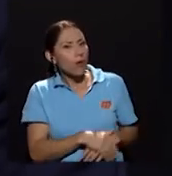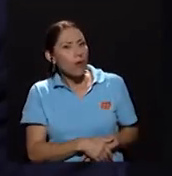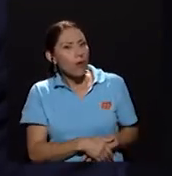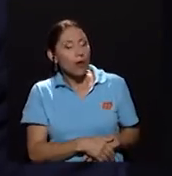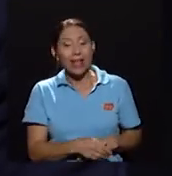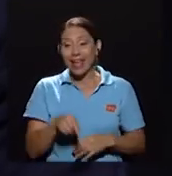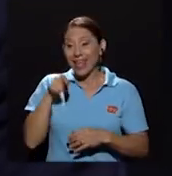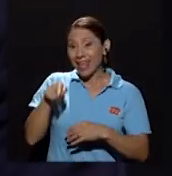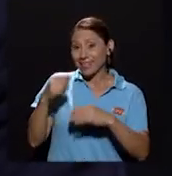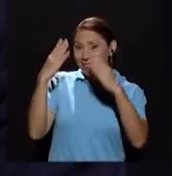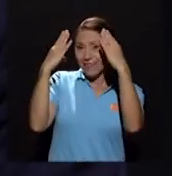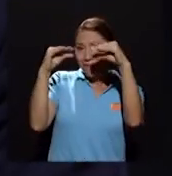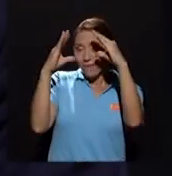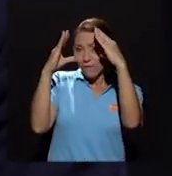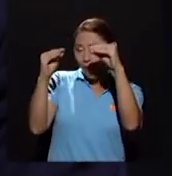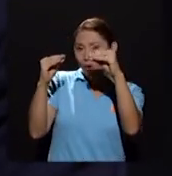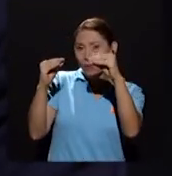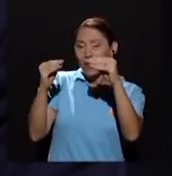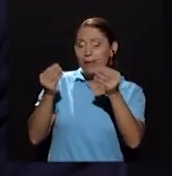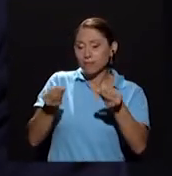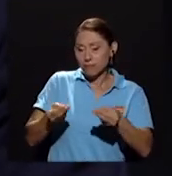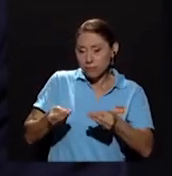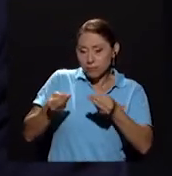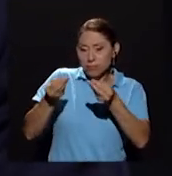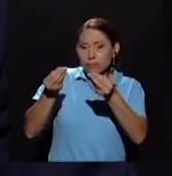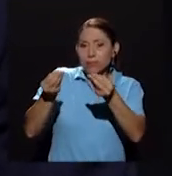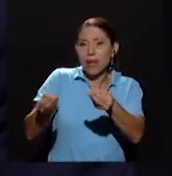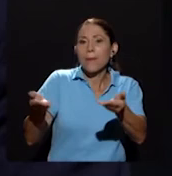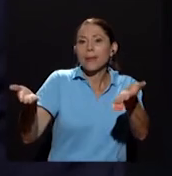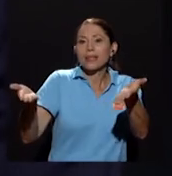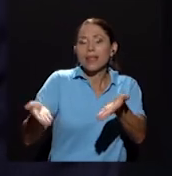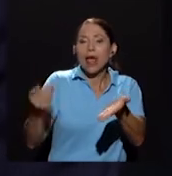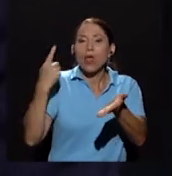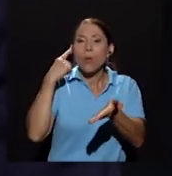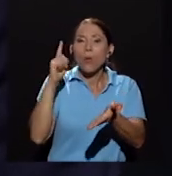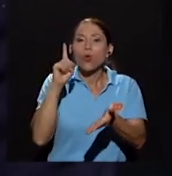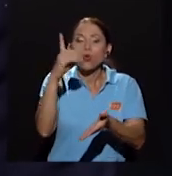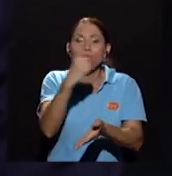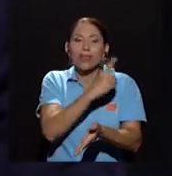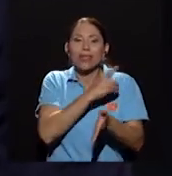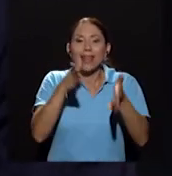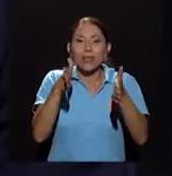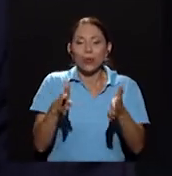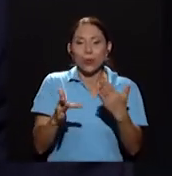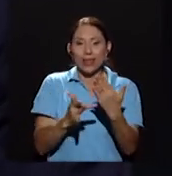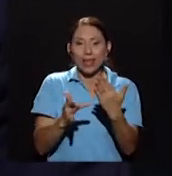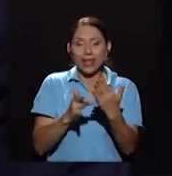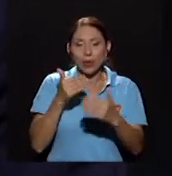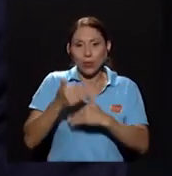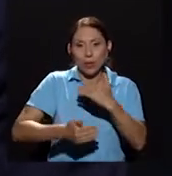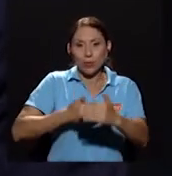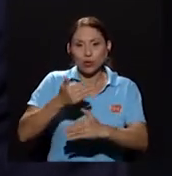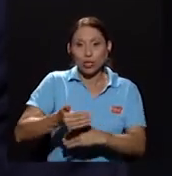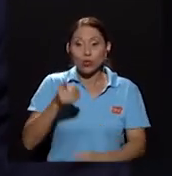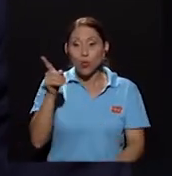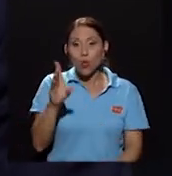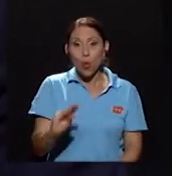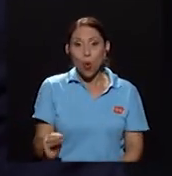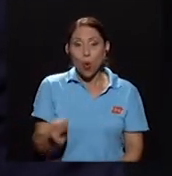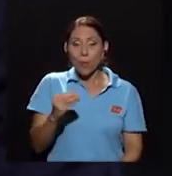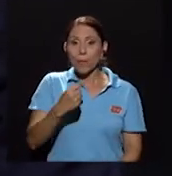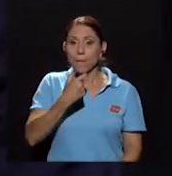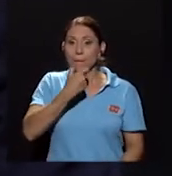por un director técnico del proceso que es un joven británico